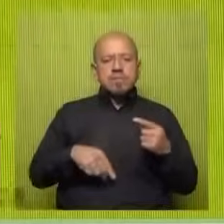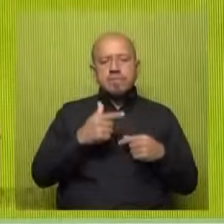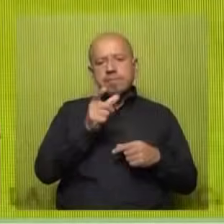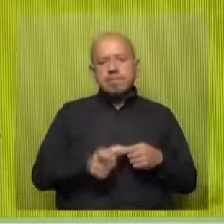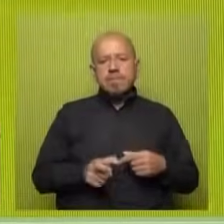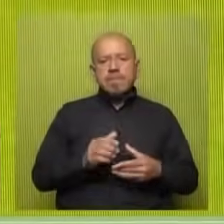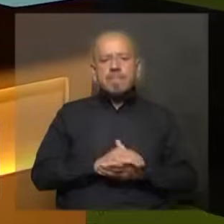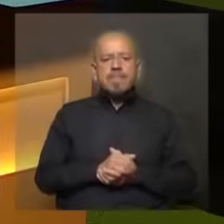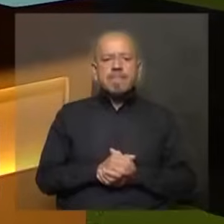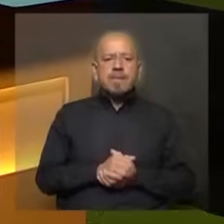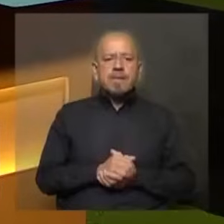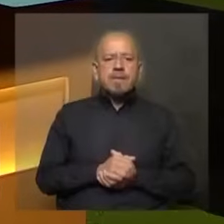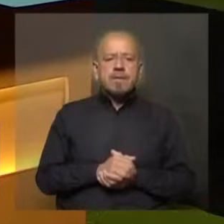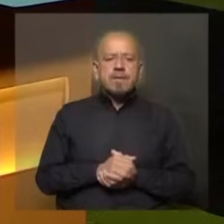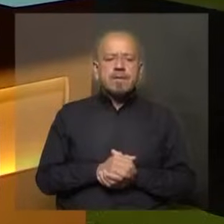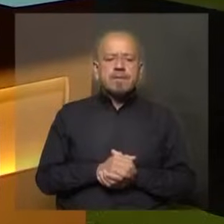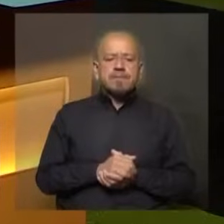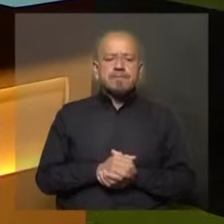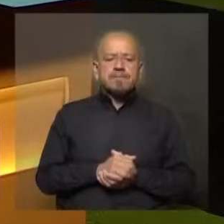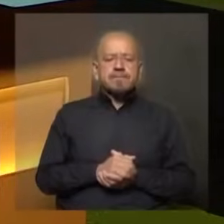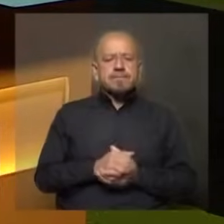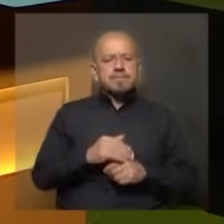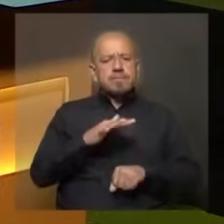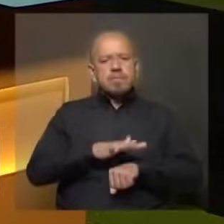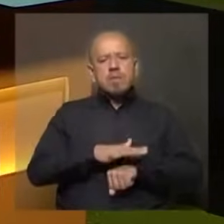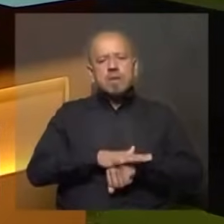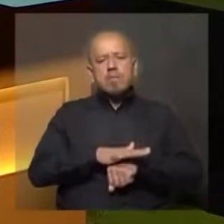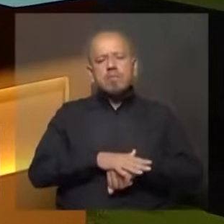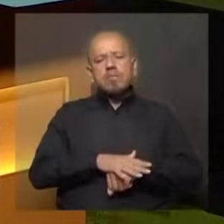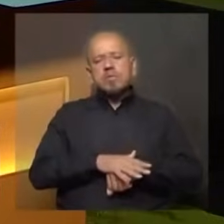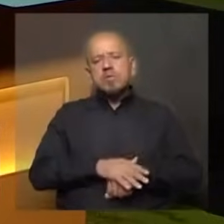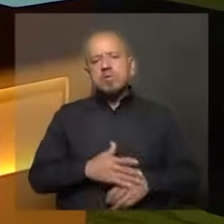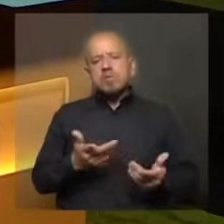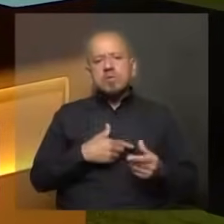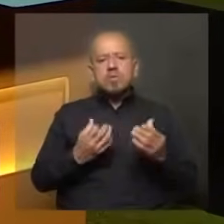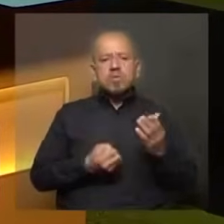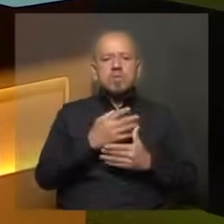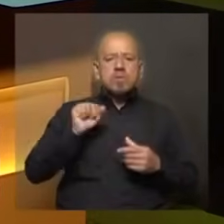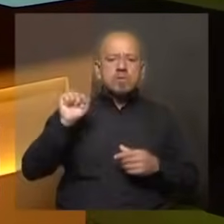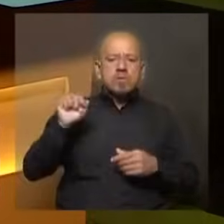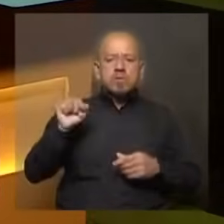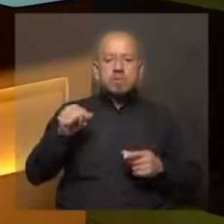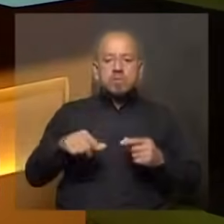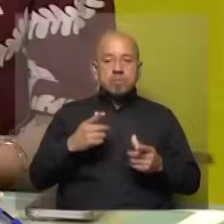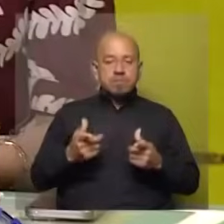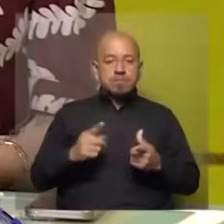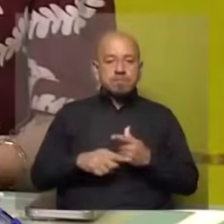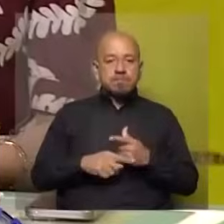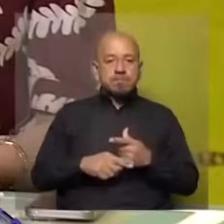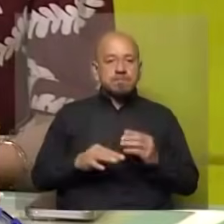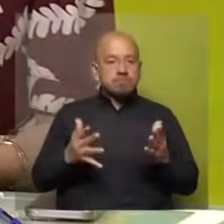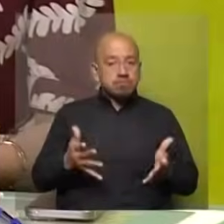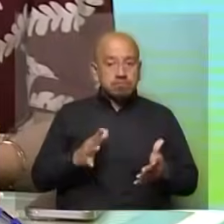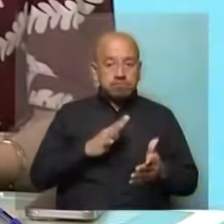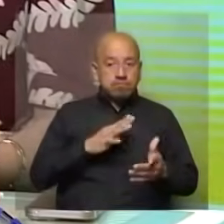personal. Para cerrar, José, en momentos en que aparecen nuevas encuestas, nuevas novísimas, que